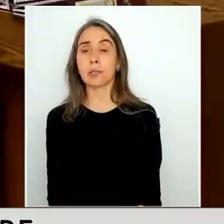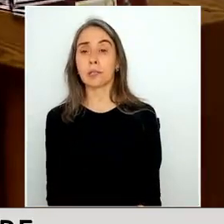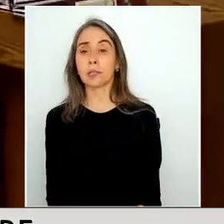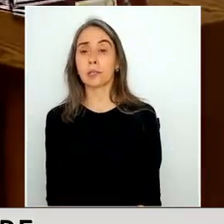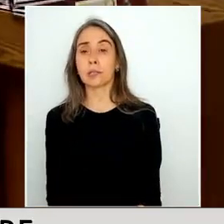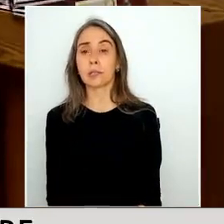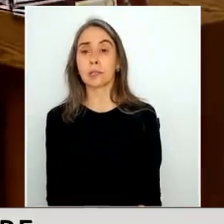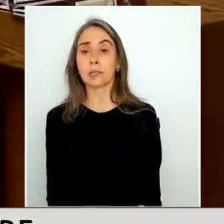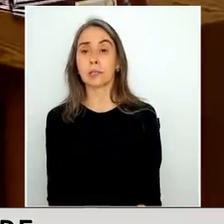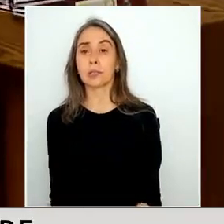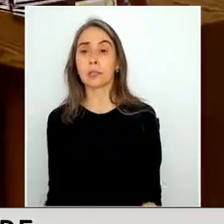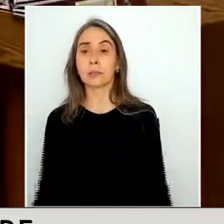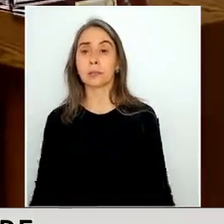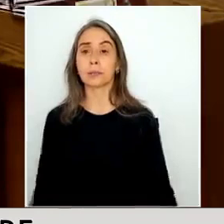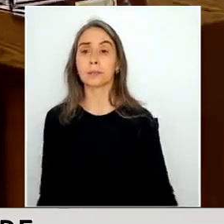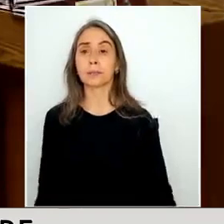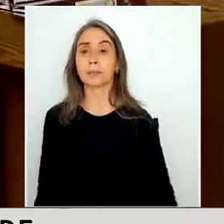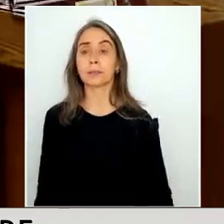eh